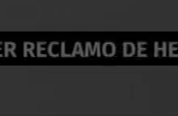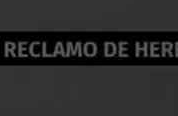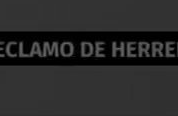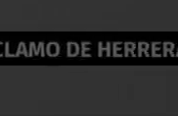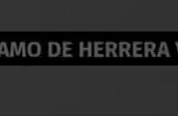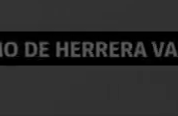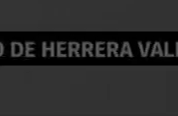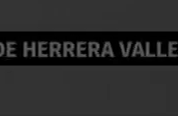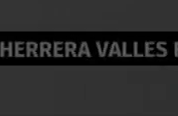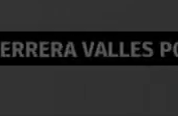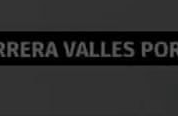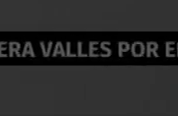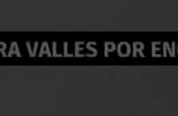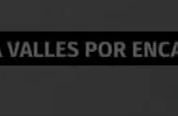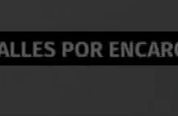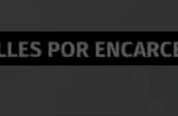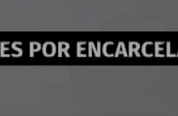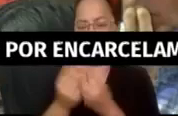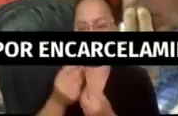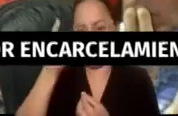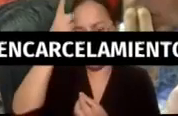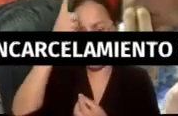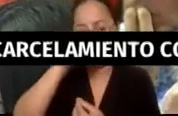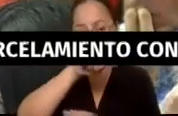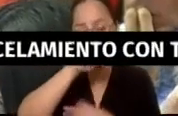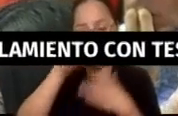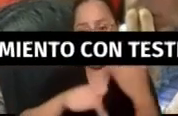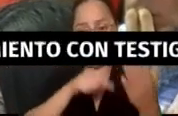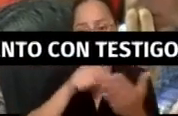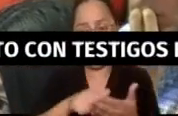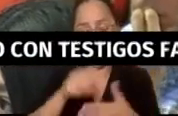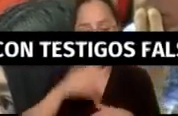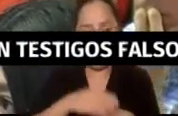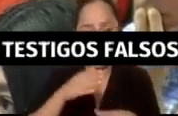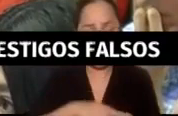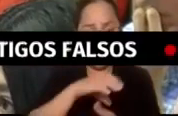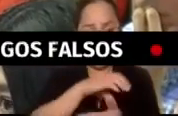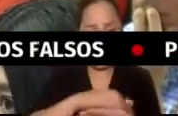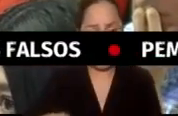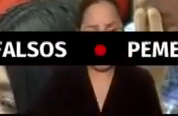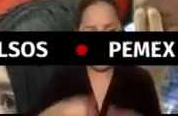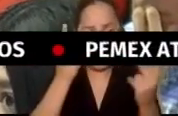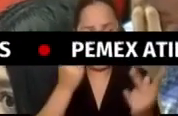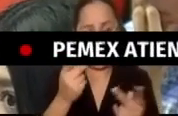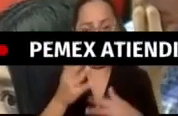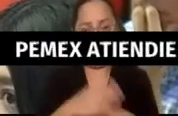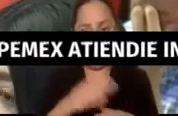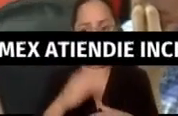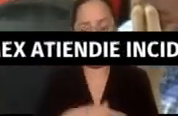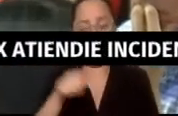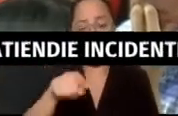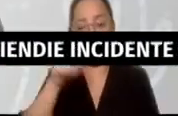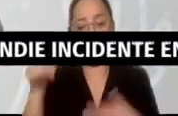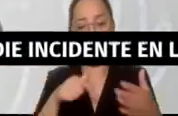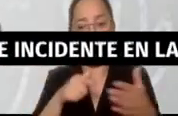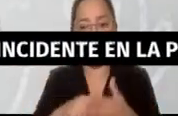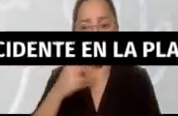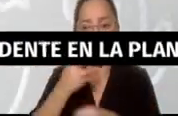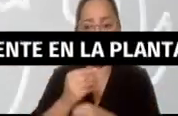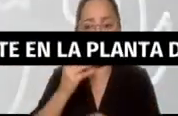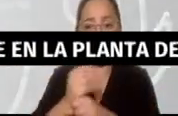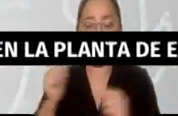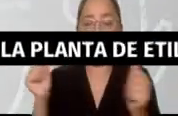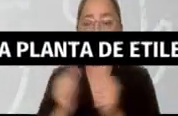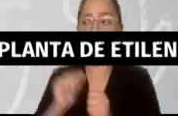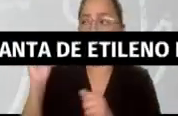el gobernador del estado Rubén rochamoya reveló diversos proyectos relacionados a la ampliación y mejoramiento de la infraestructura